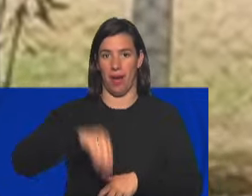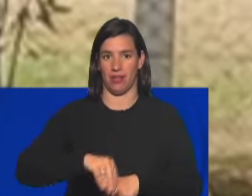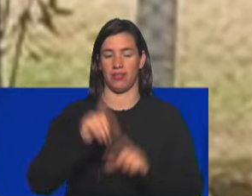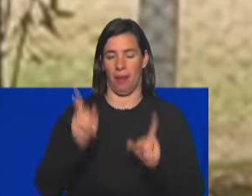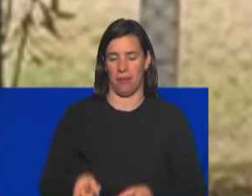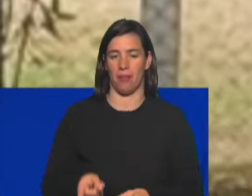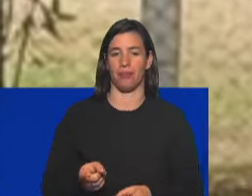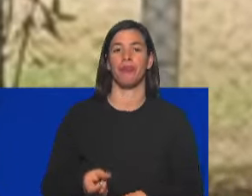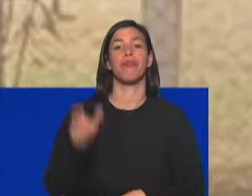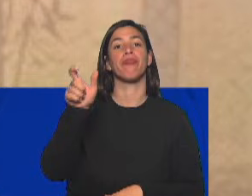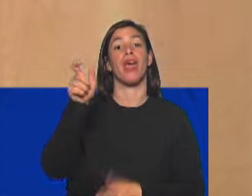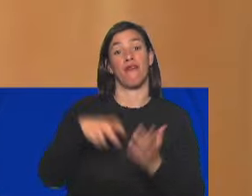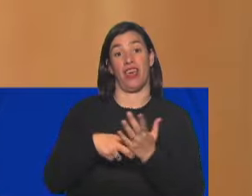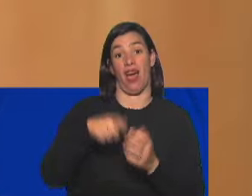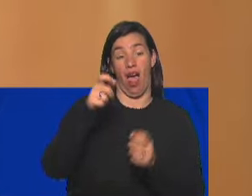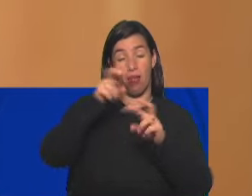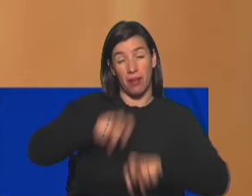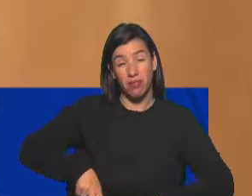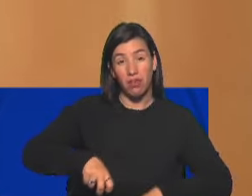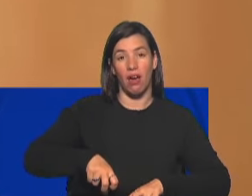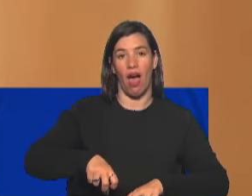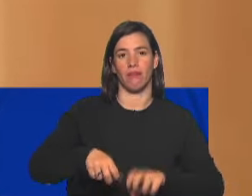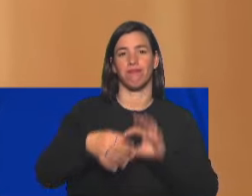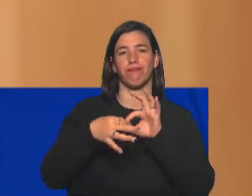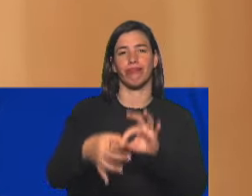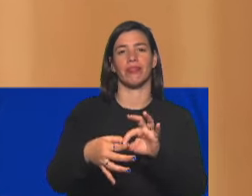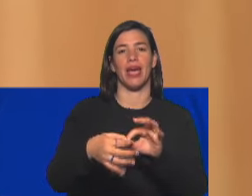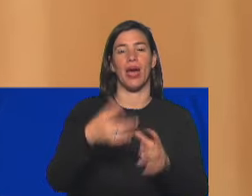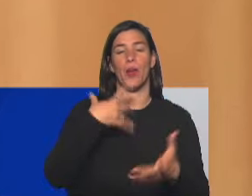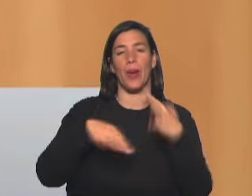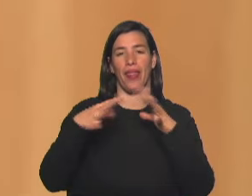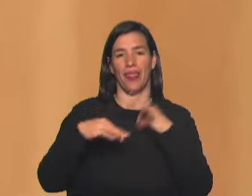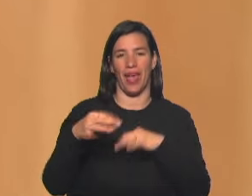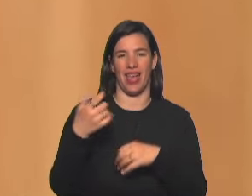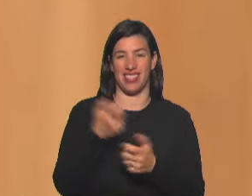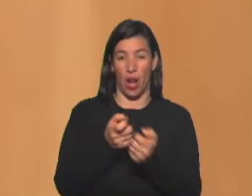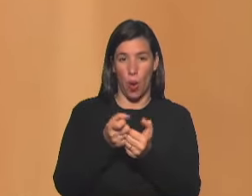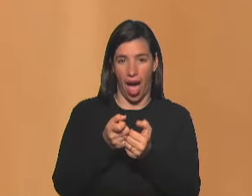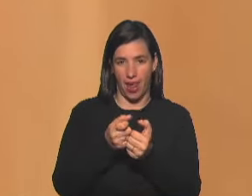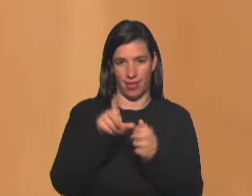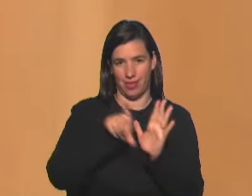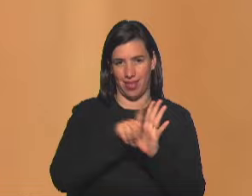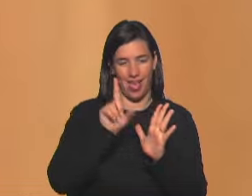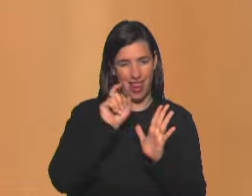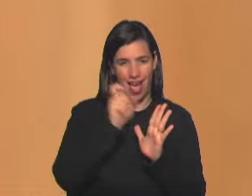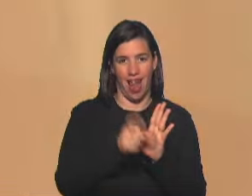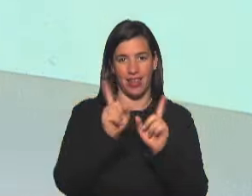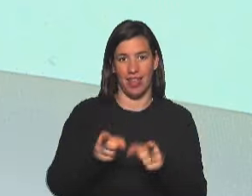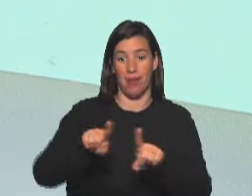investiga el fiscal Enrique Gavier se relaciona con la venta ilegal de celulares y también